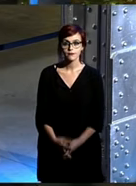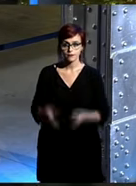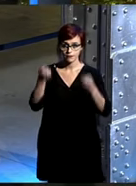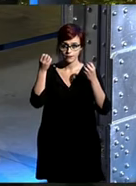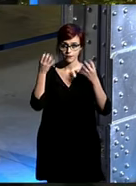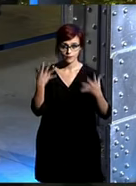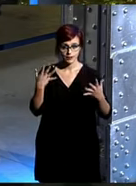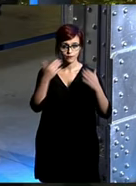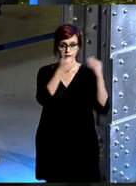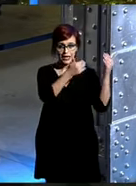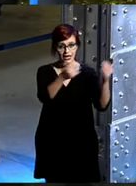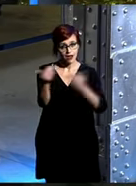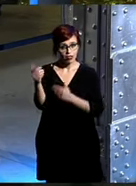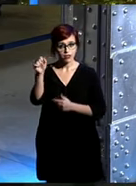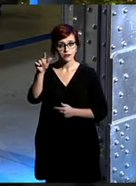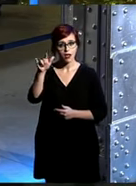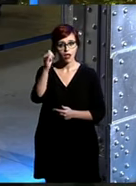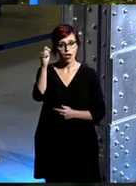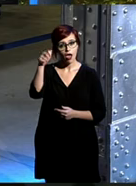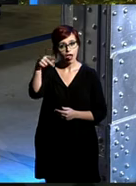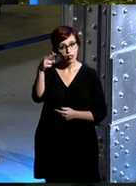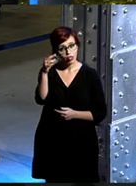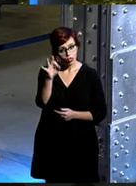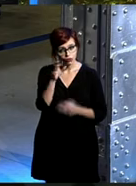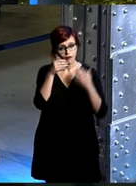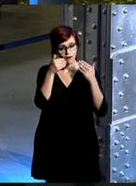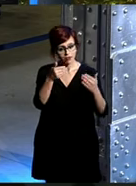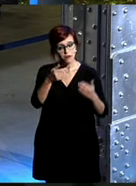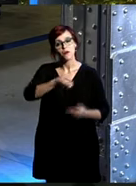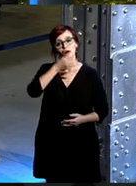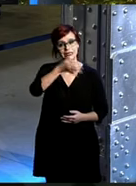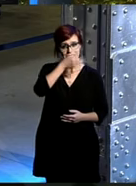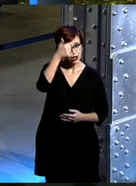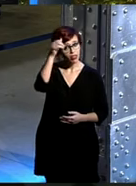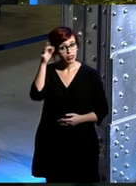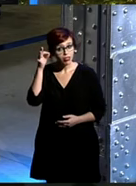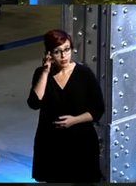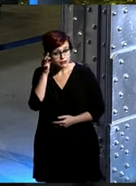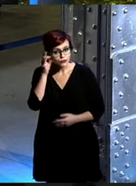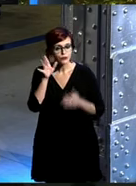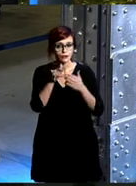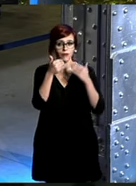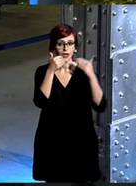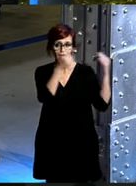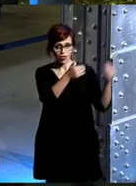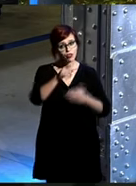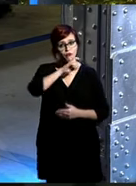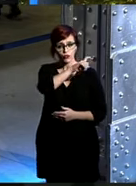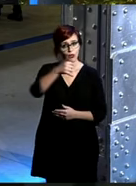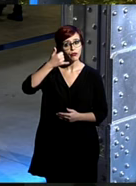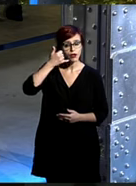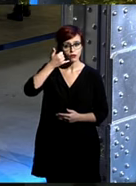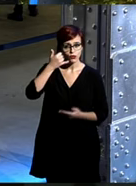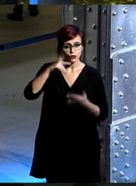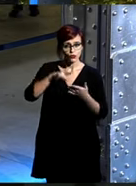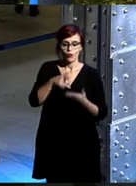Bueno, muchas gracias, Alejandro. Buenas tardes a todos y todas. Muchas gracias a Fundación Telefónica